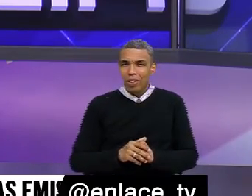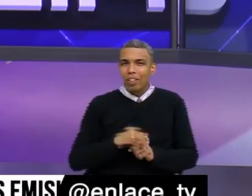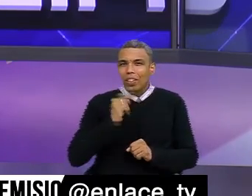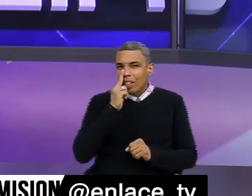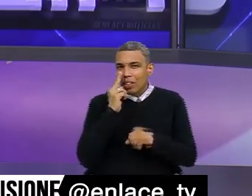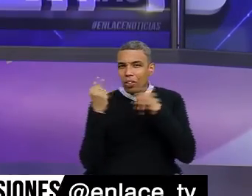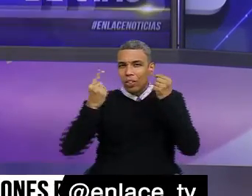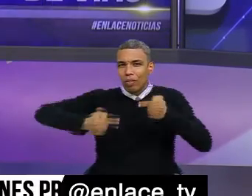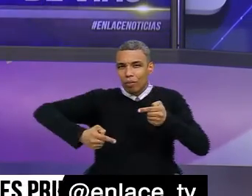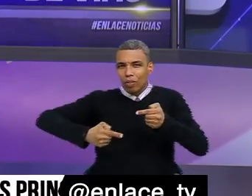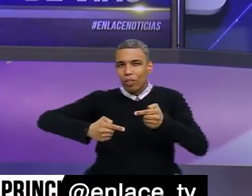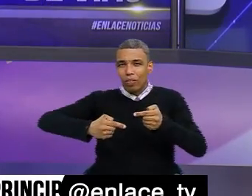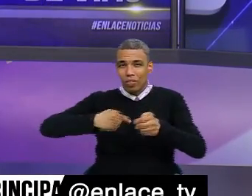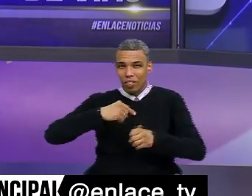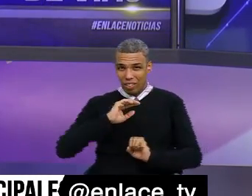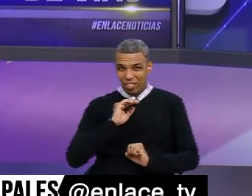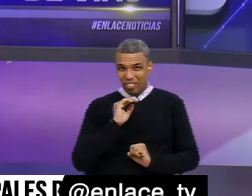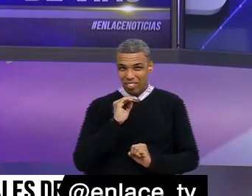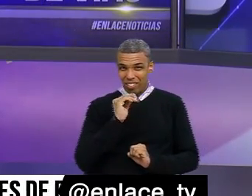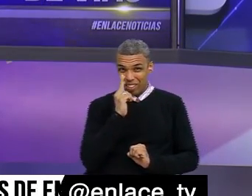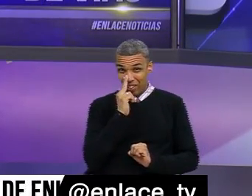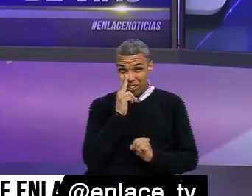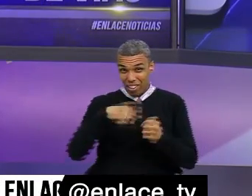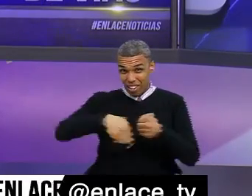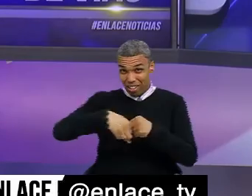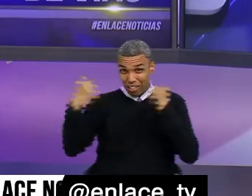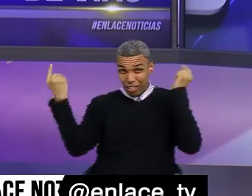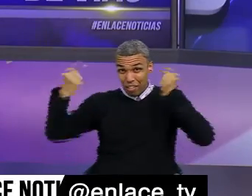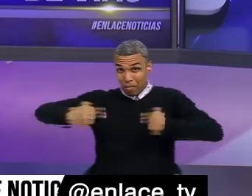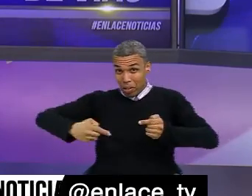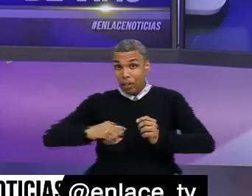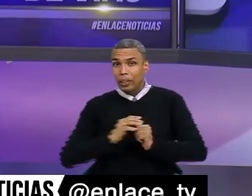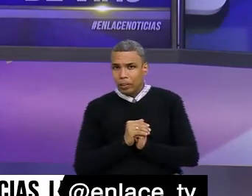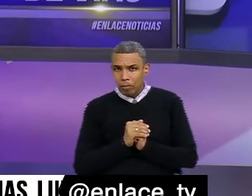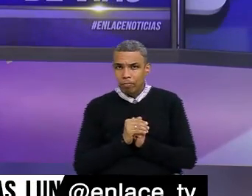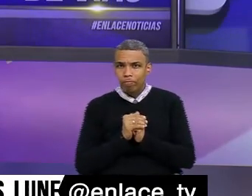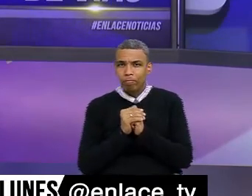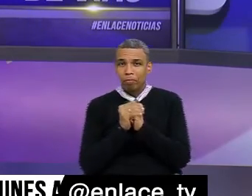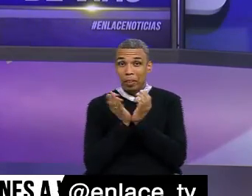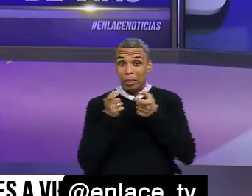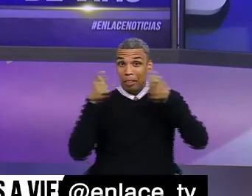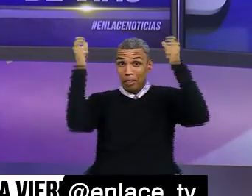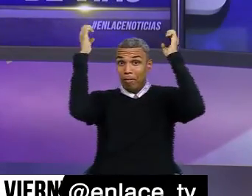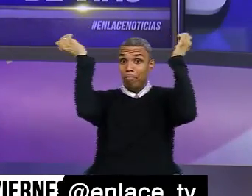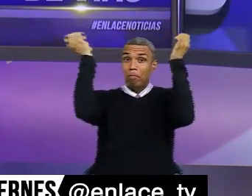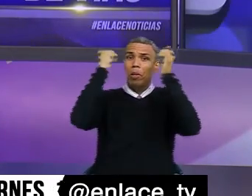encuentro entre Alianza Petrolera y Atlético Nacional. Así se decidió hoy en Consejo de Seguridad.